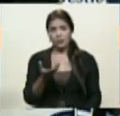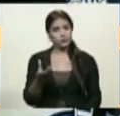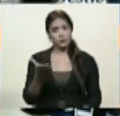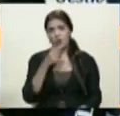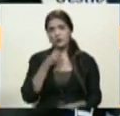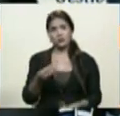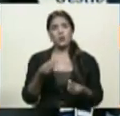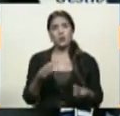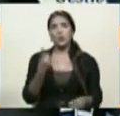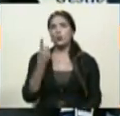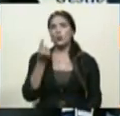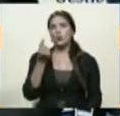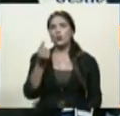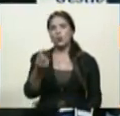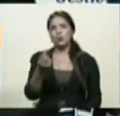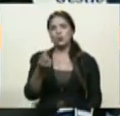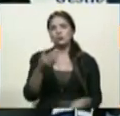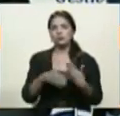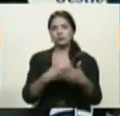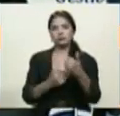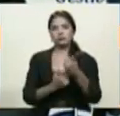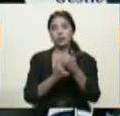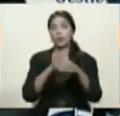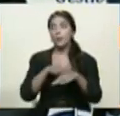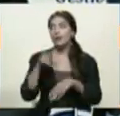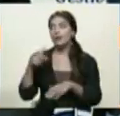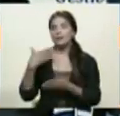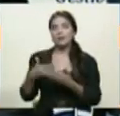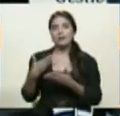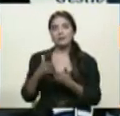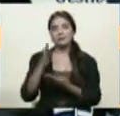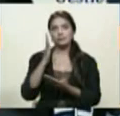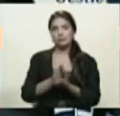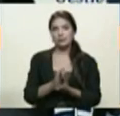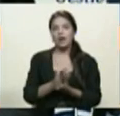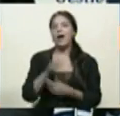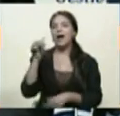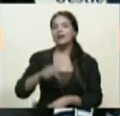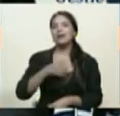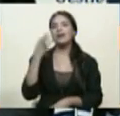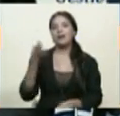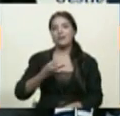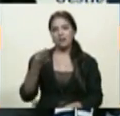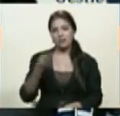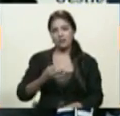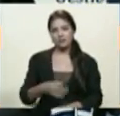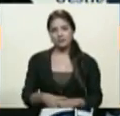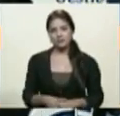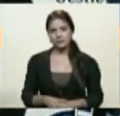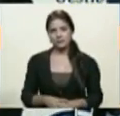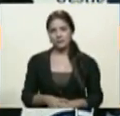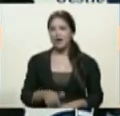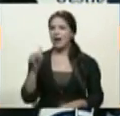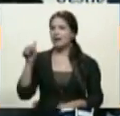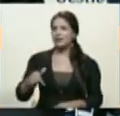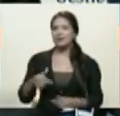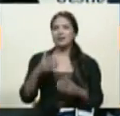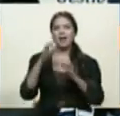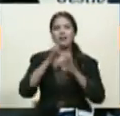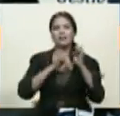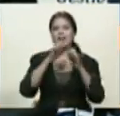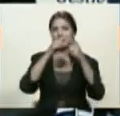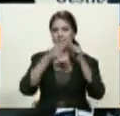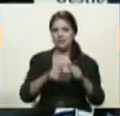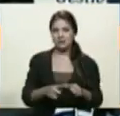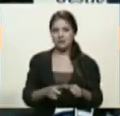una sola palabra sostenerlas porque aquí están los dependientes aquí está la verdad de los hechos aquí están las estadísticas